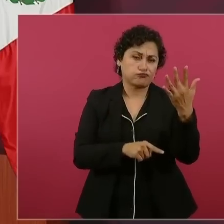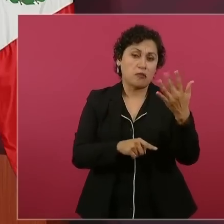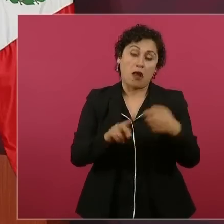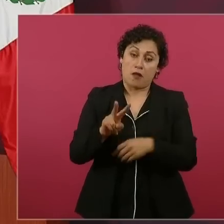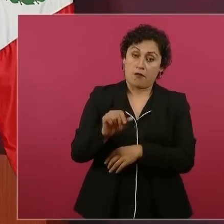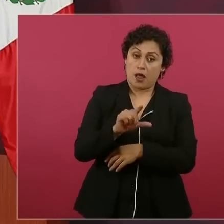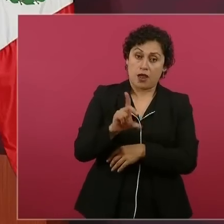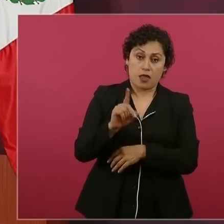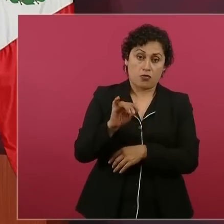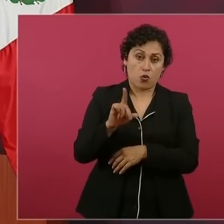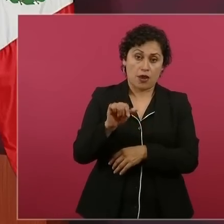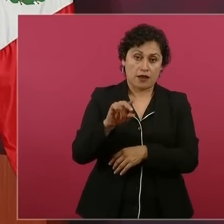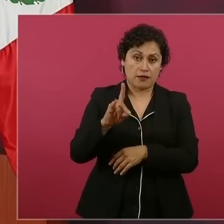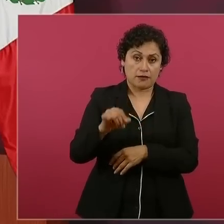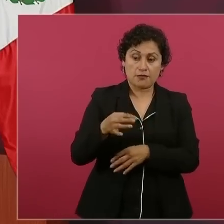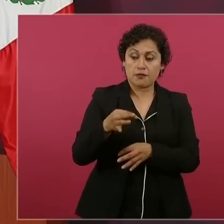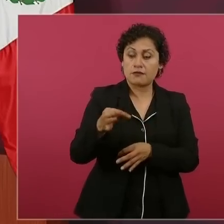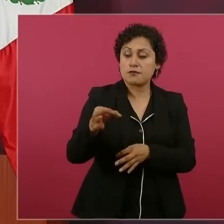Valladolid, todos